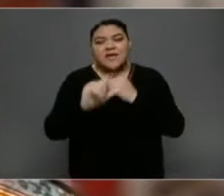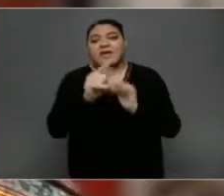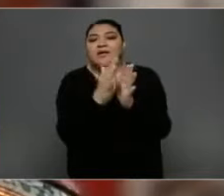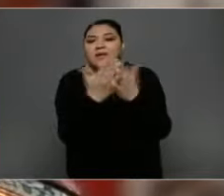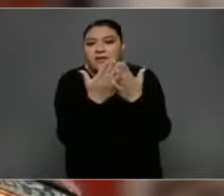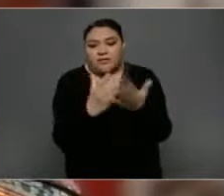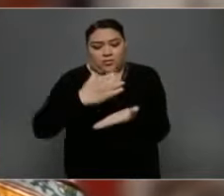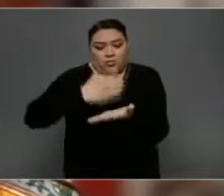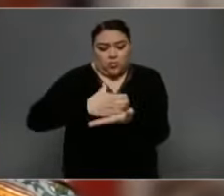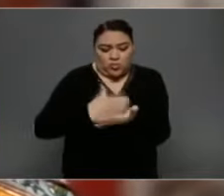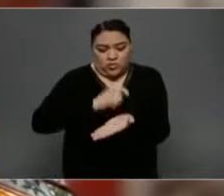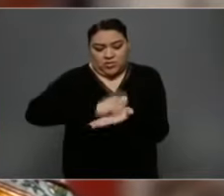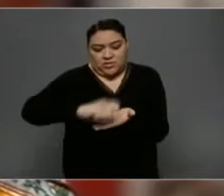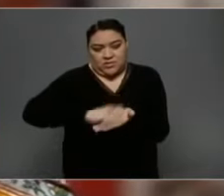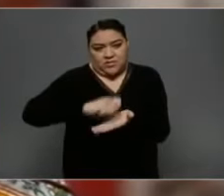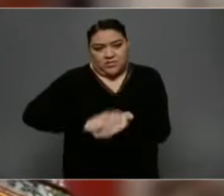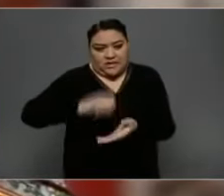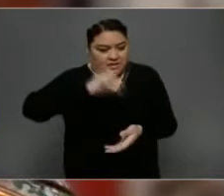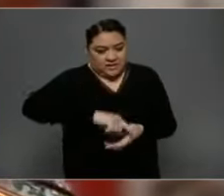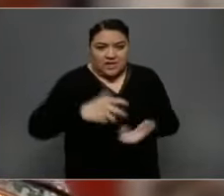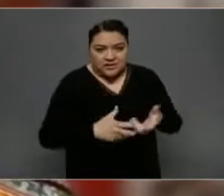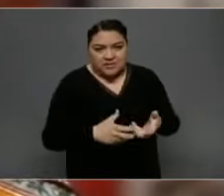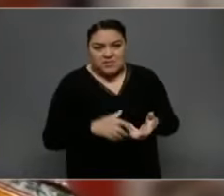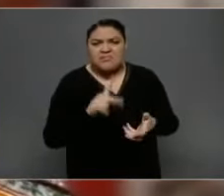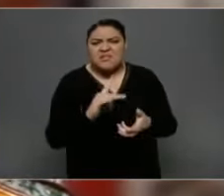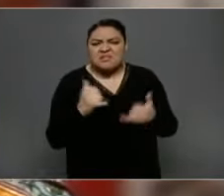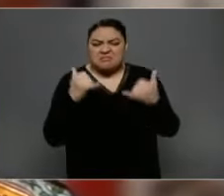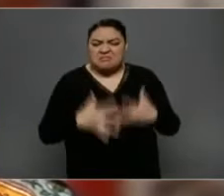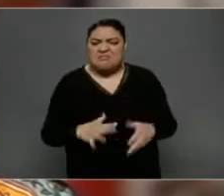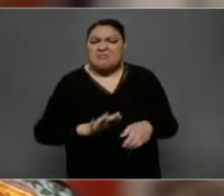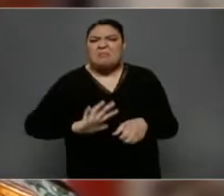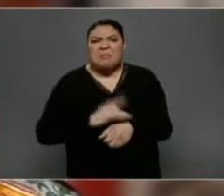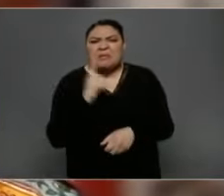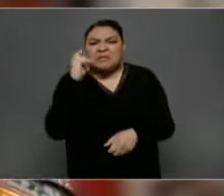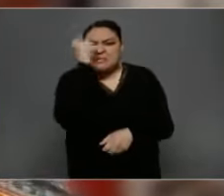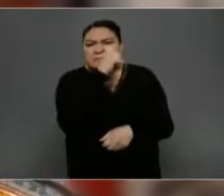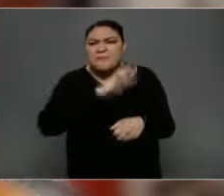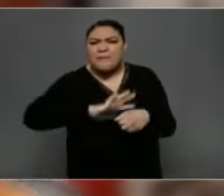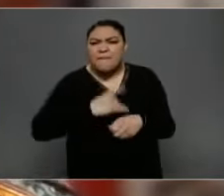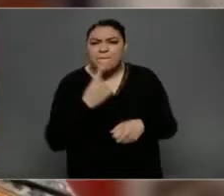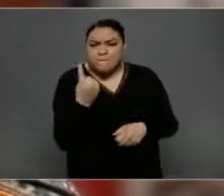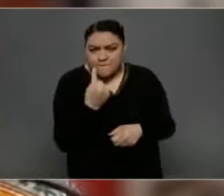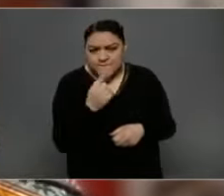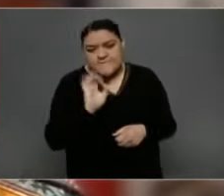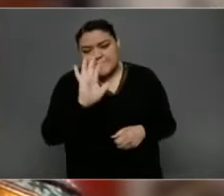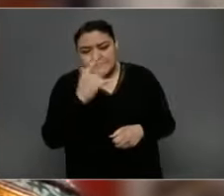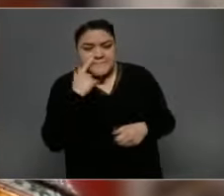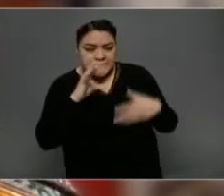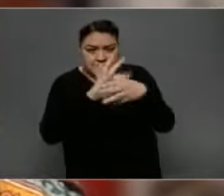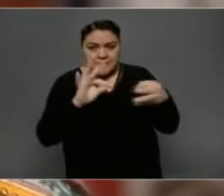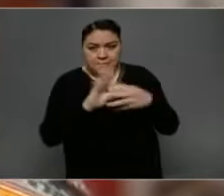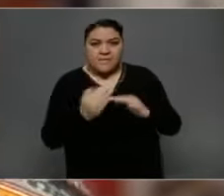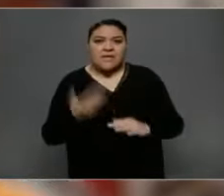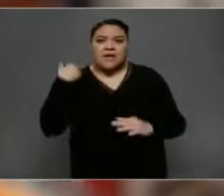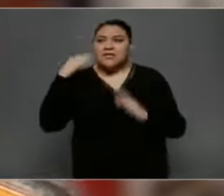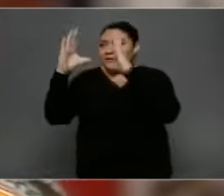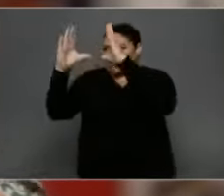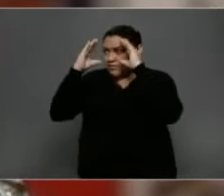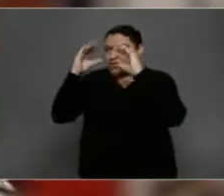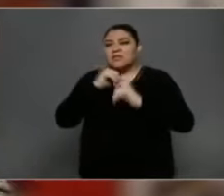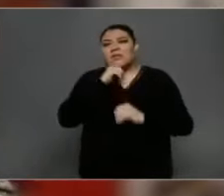actividades en cuadernos pero por qué supone tanta carga o porque no se está suponiendo tanto trabajo bueno porque nadie nos